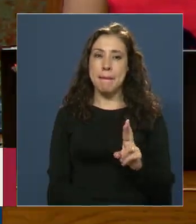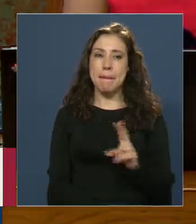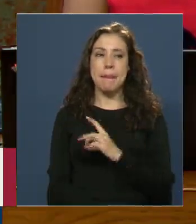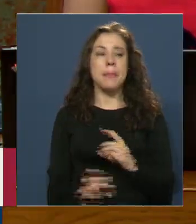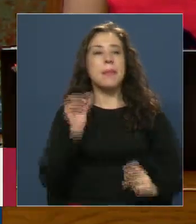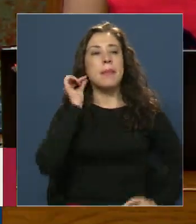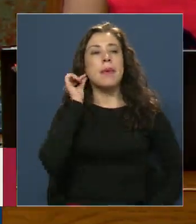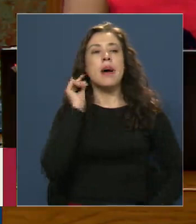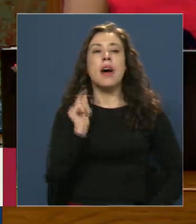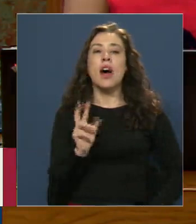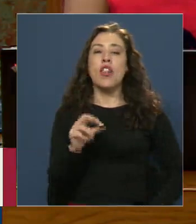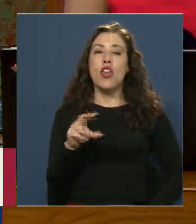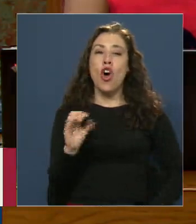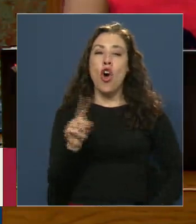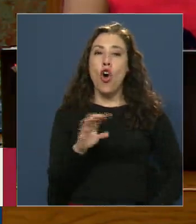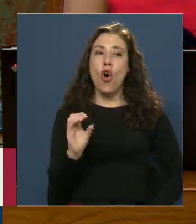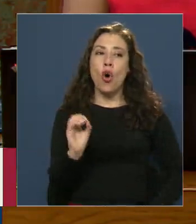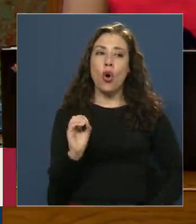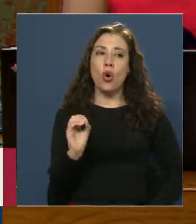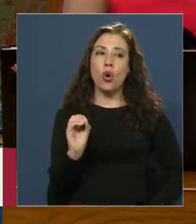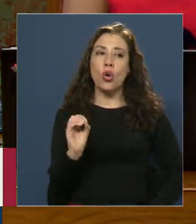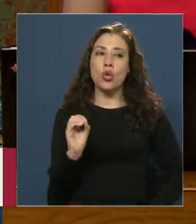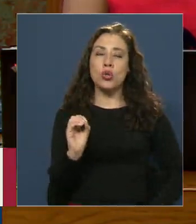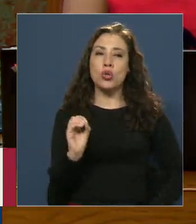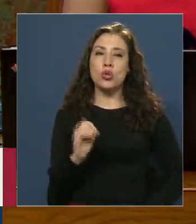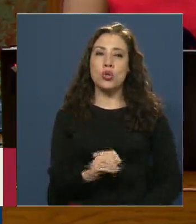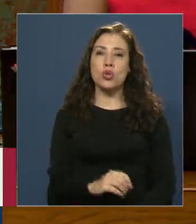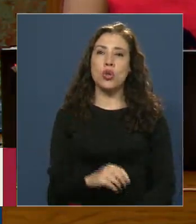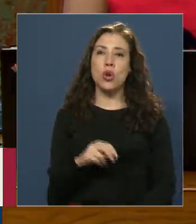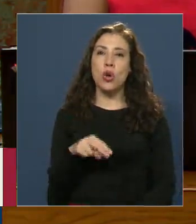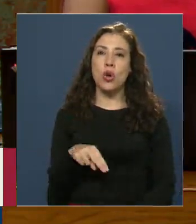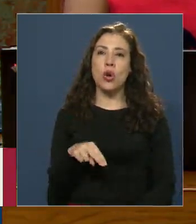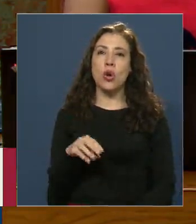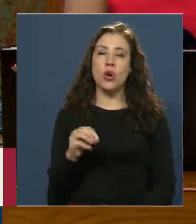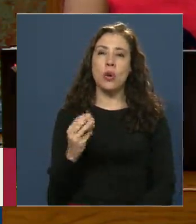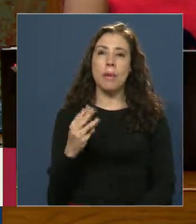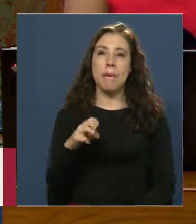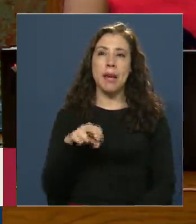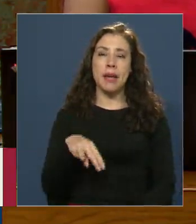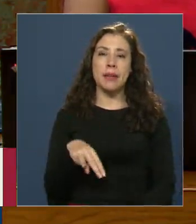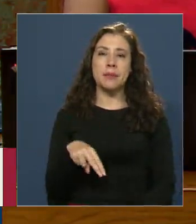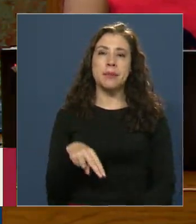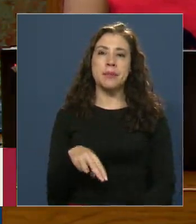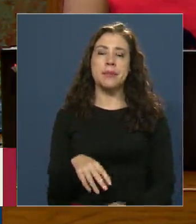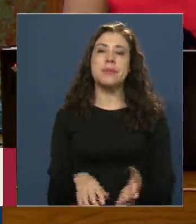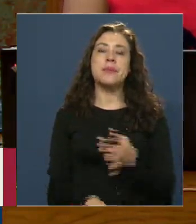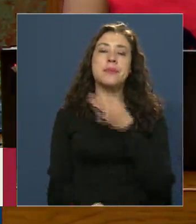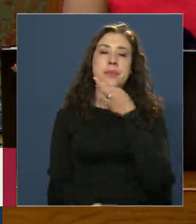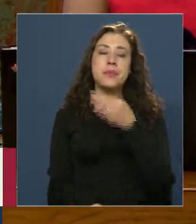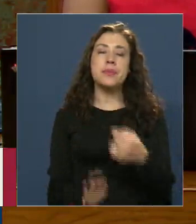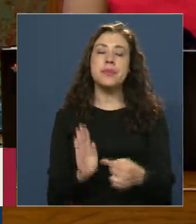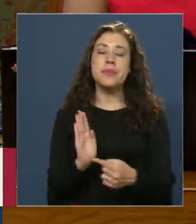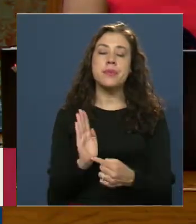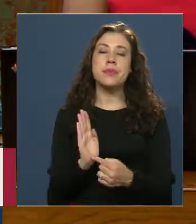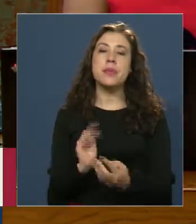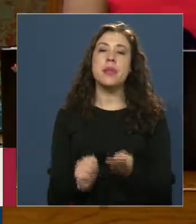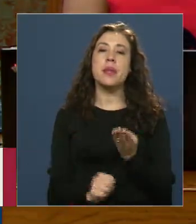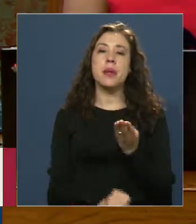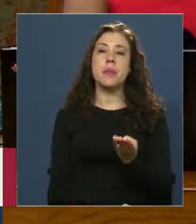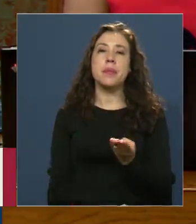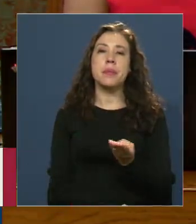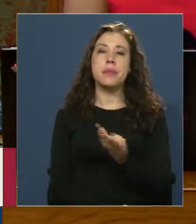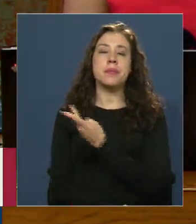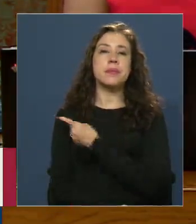diputada señora Virginia Troncoso y don Nicolás Noma. Y en su parte dispositiva se solicita a su excelencia